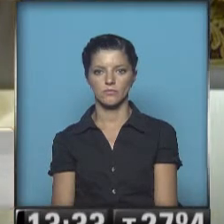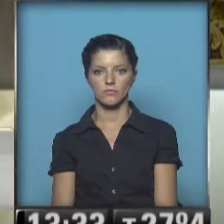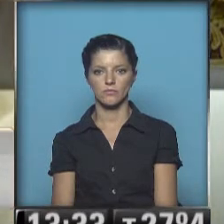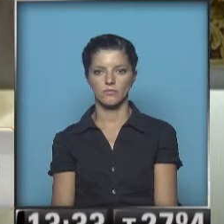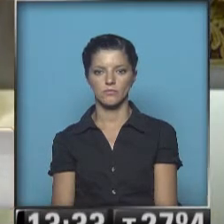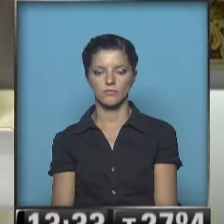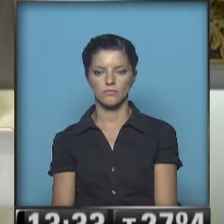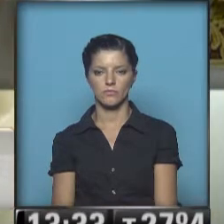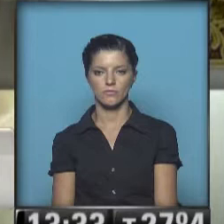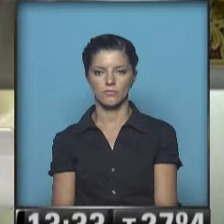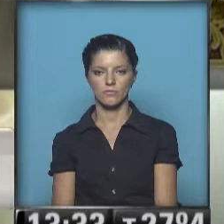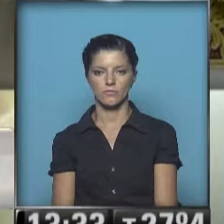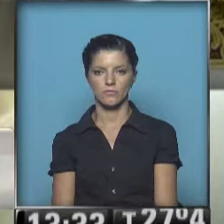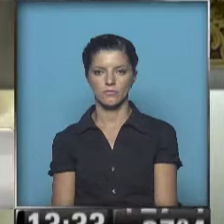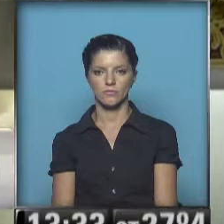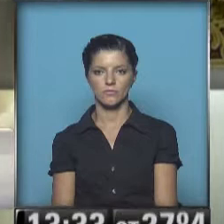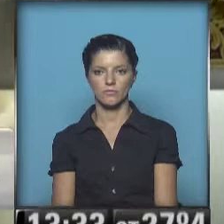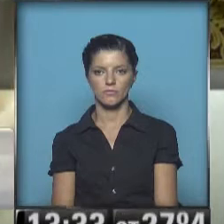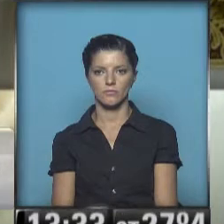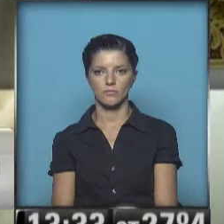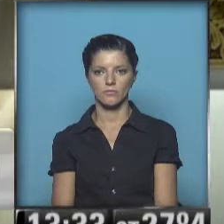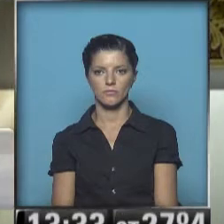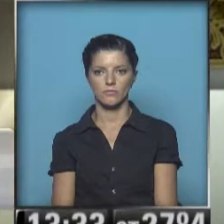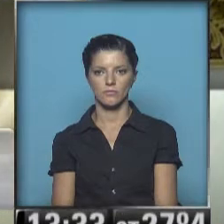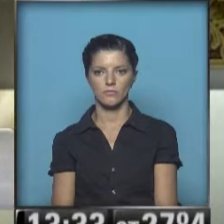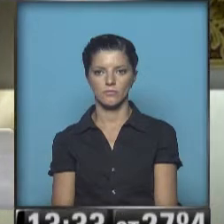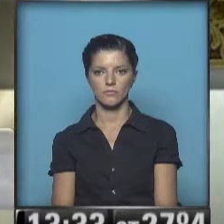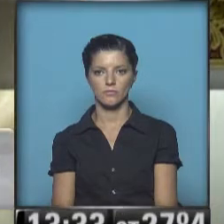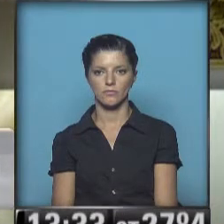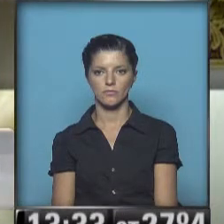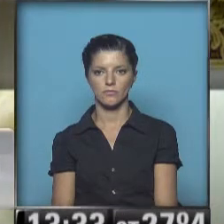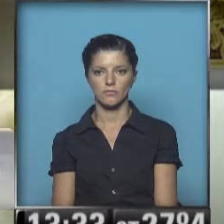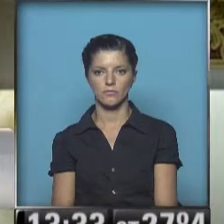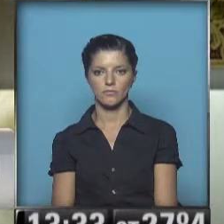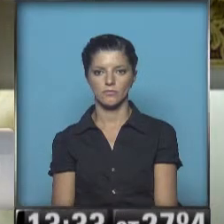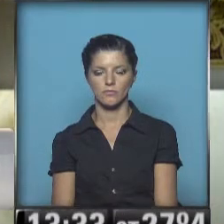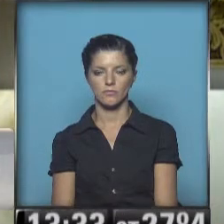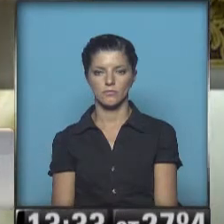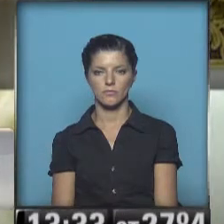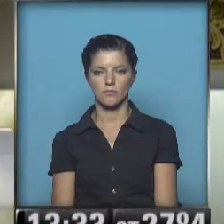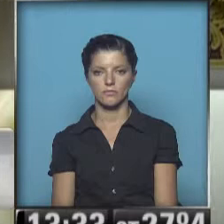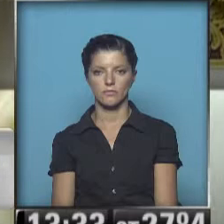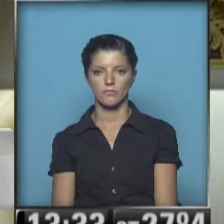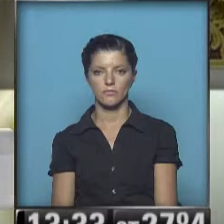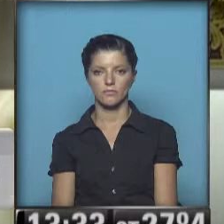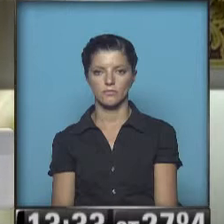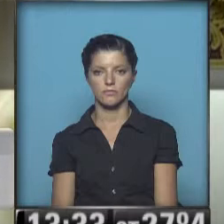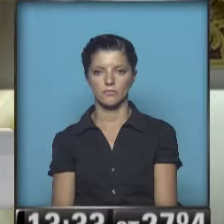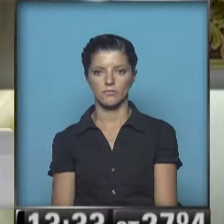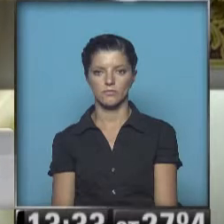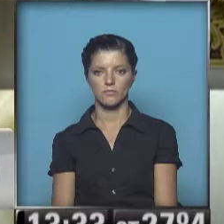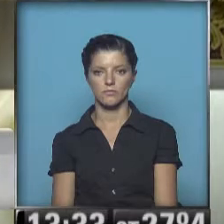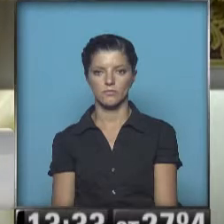Oggi ricordiamo con cuore trafitto dal dolore, ma colmo della speranza nel Signore